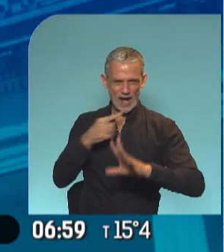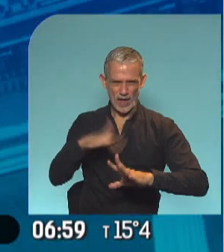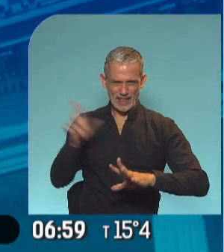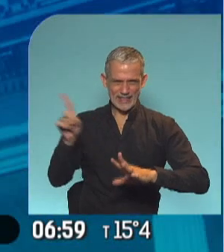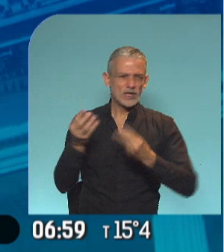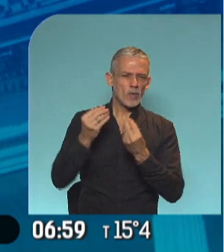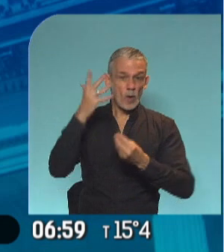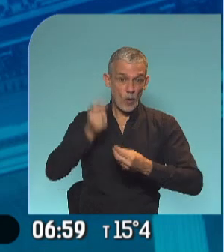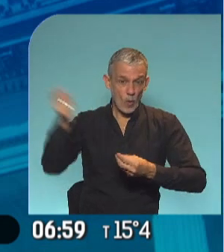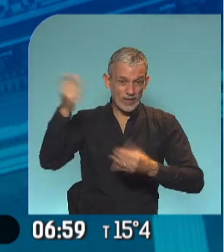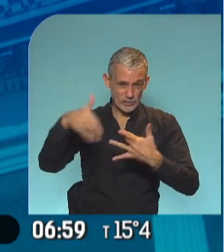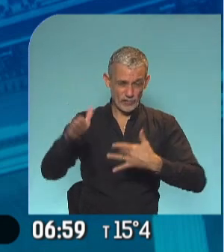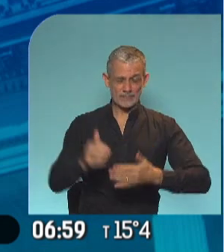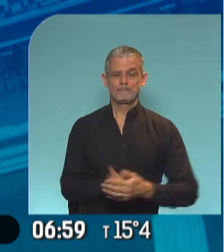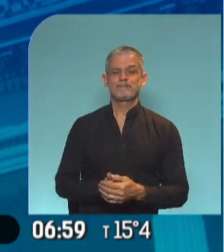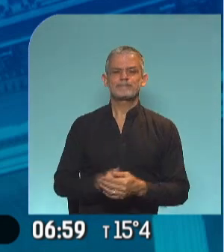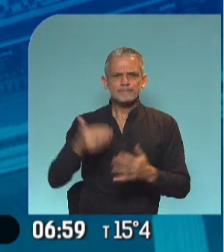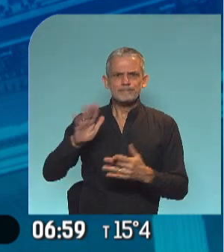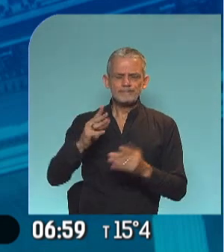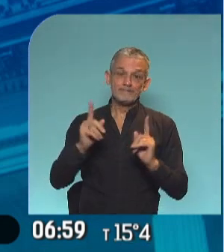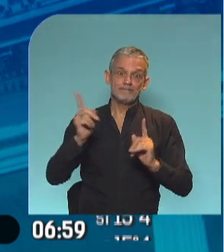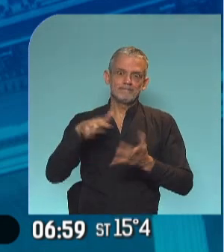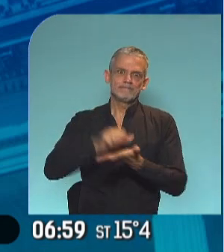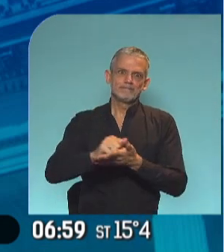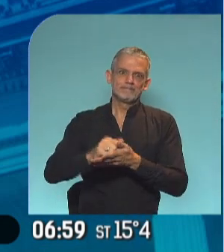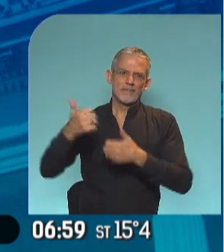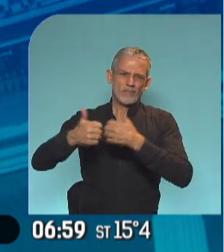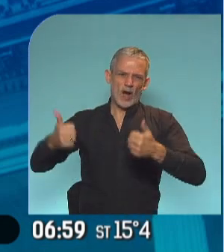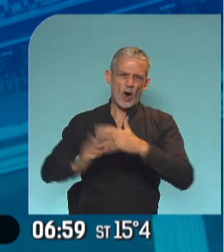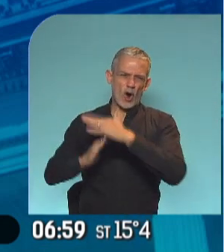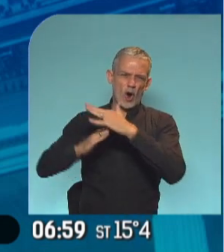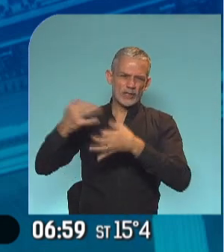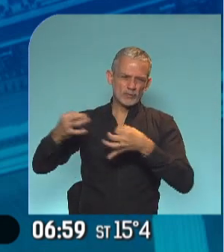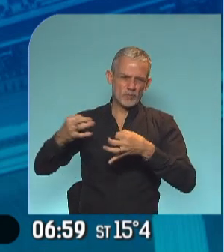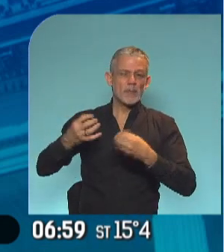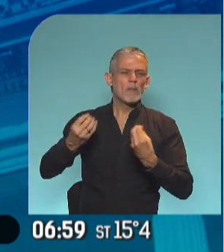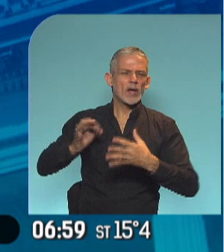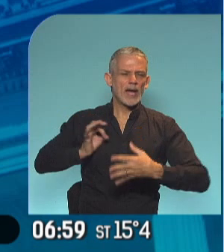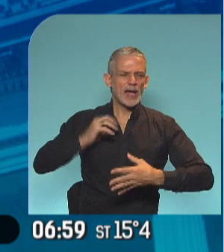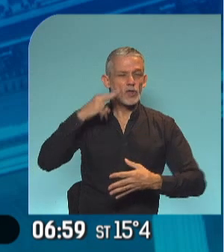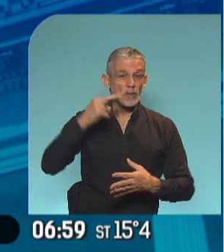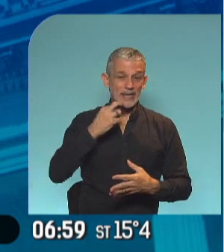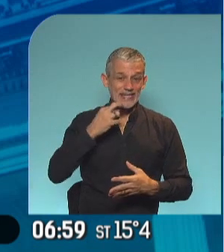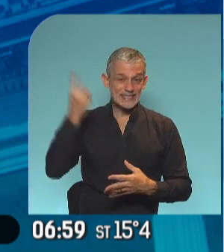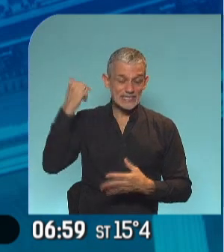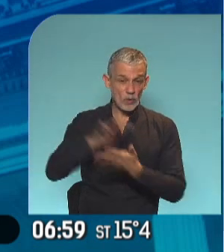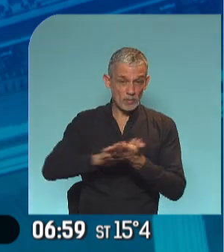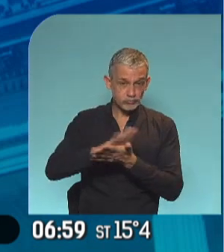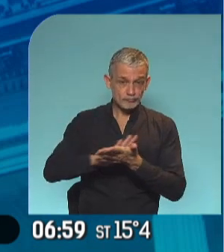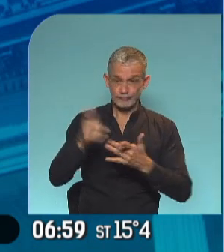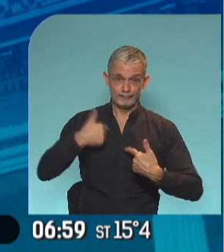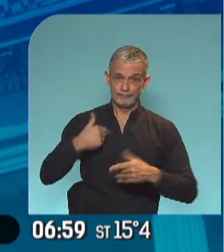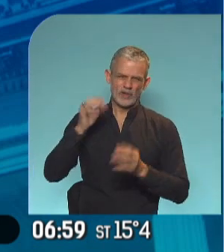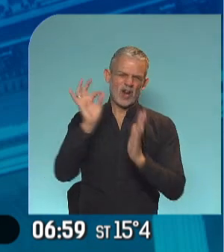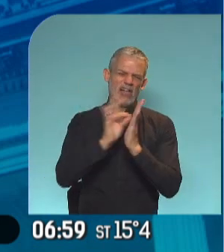la judicialización de todo esto. Habrá una intervención directa de la Corte Suprema porque en el año 2019 la Corte resolvió, no vamos a